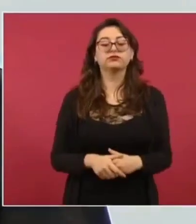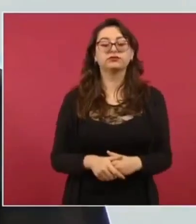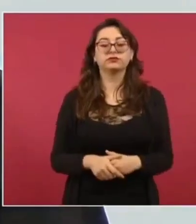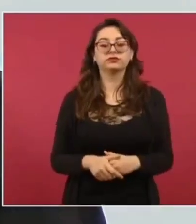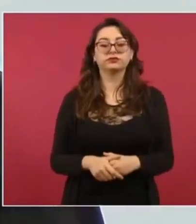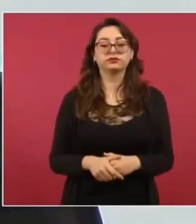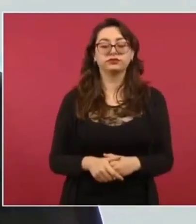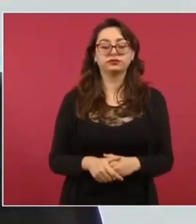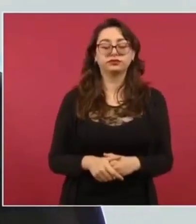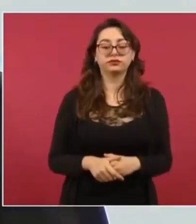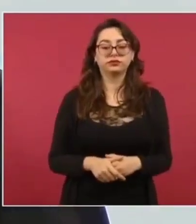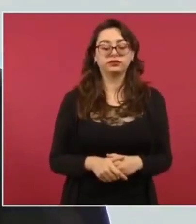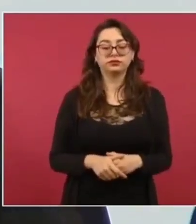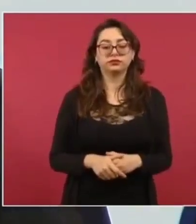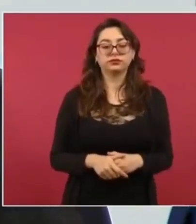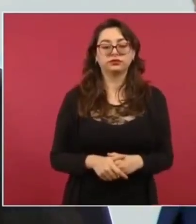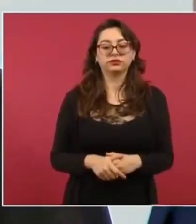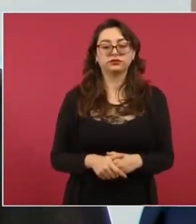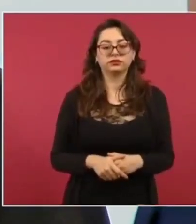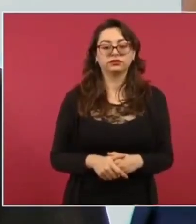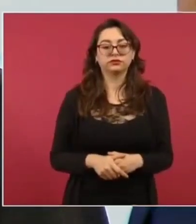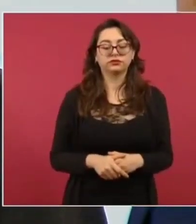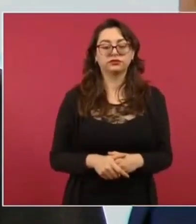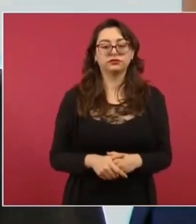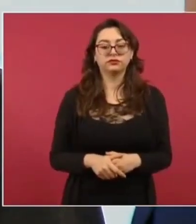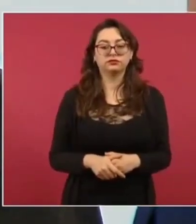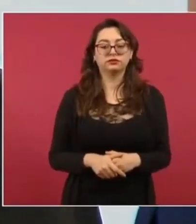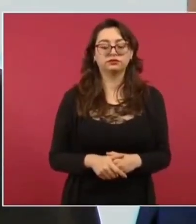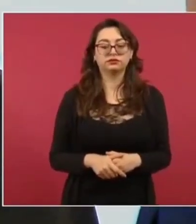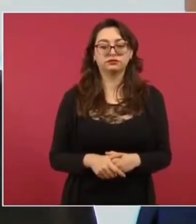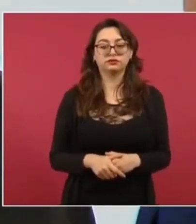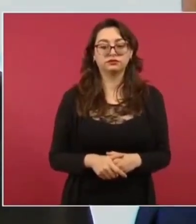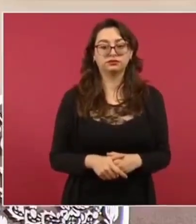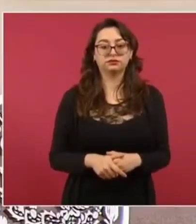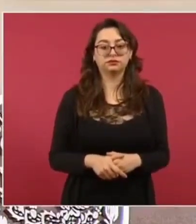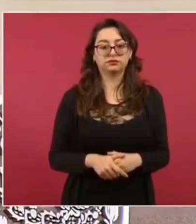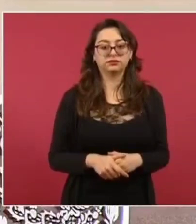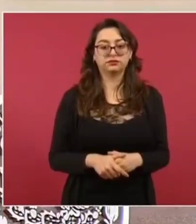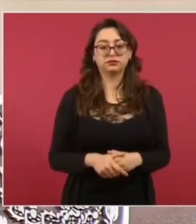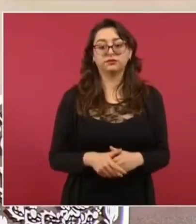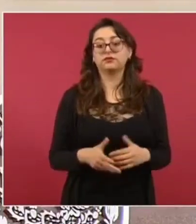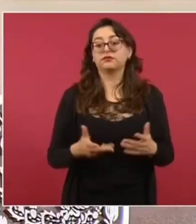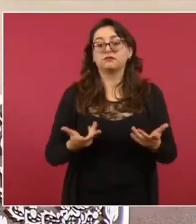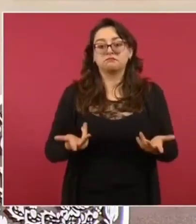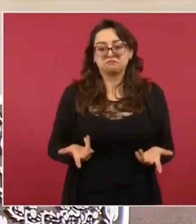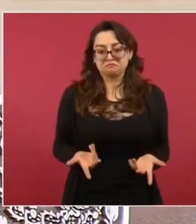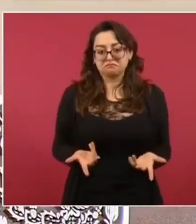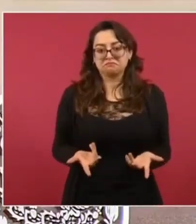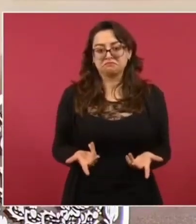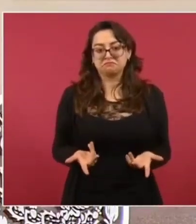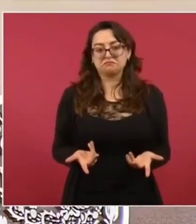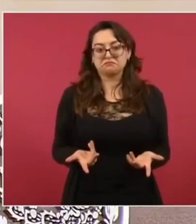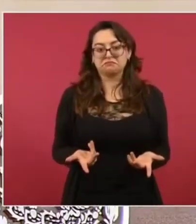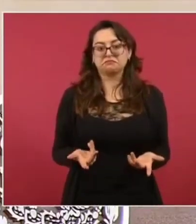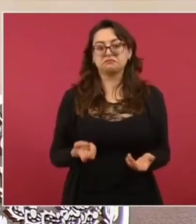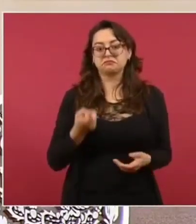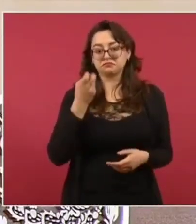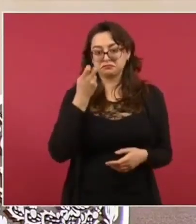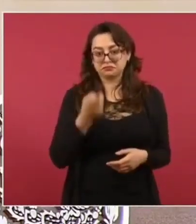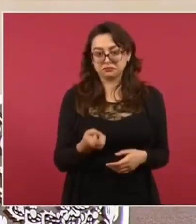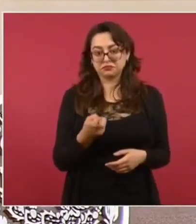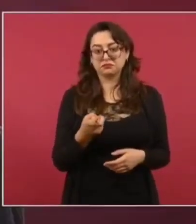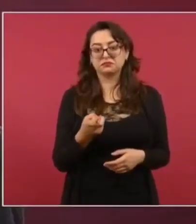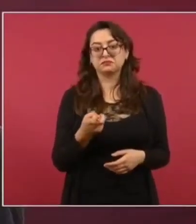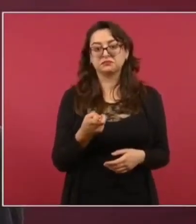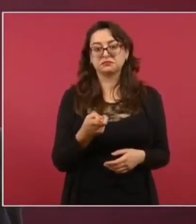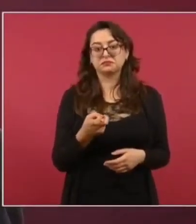Mayor escala va a permitir, como en todas las empresas, aumentar la escala de la